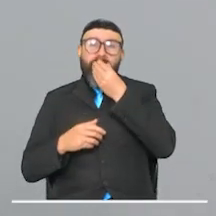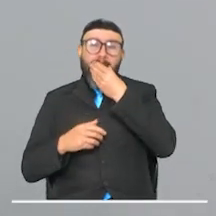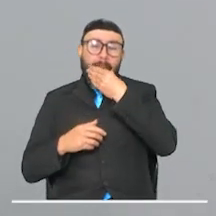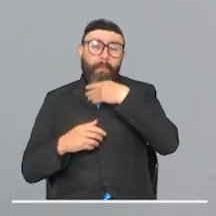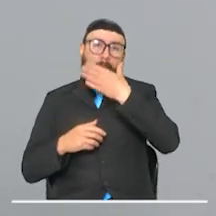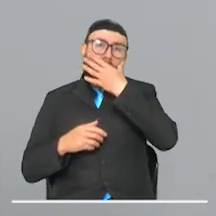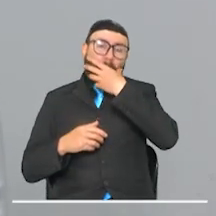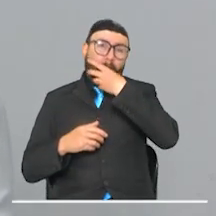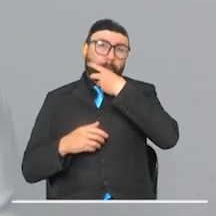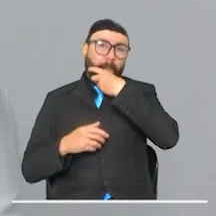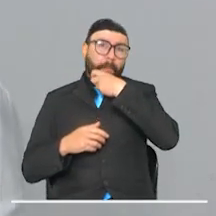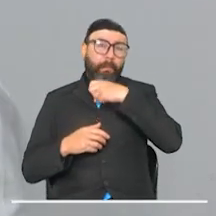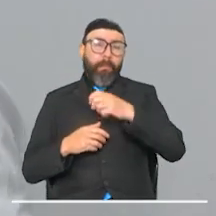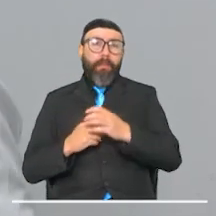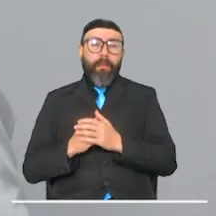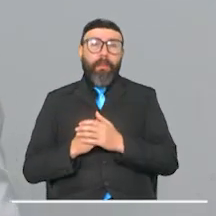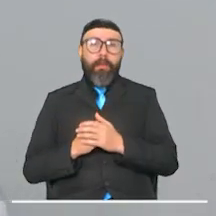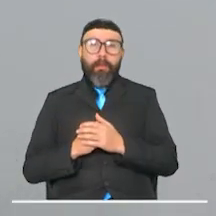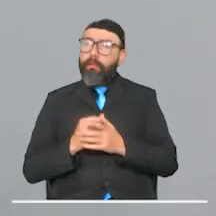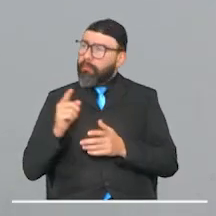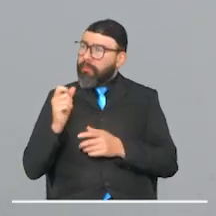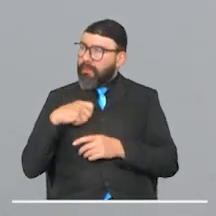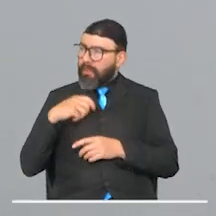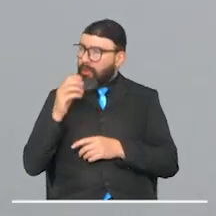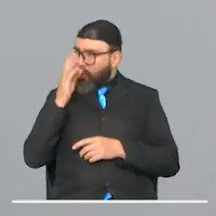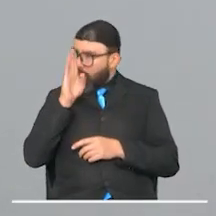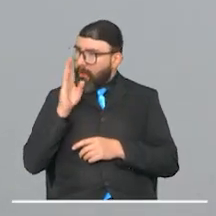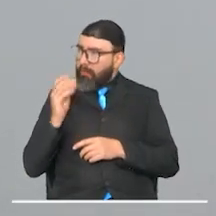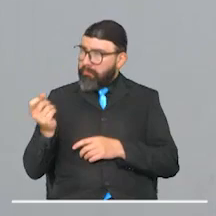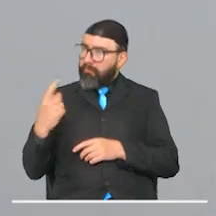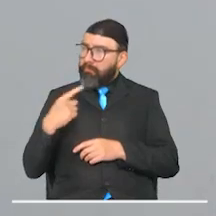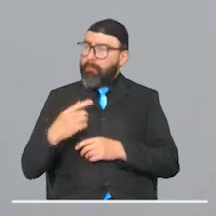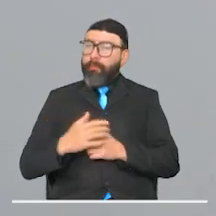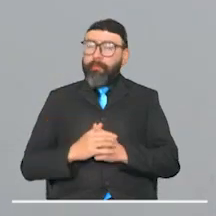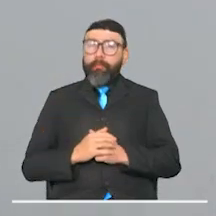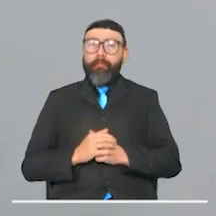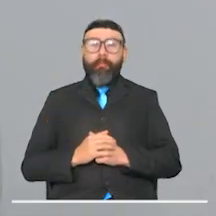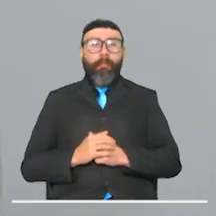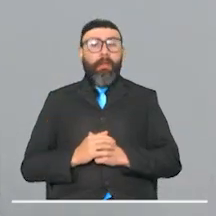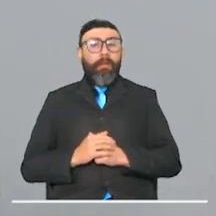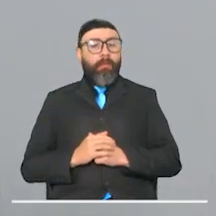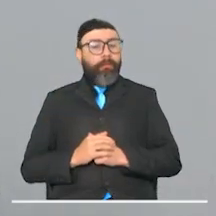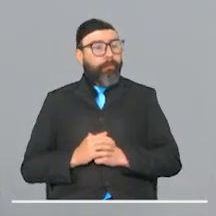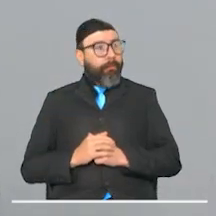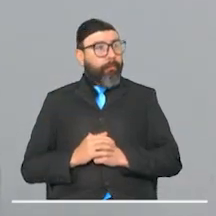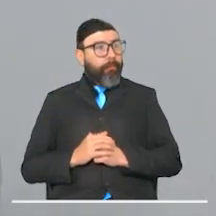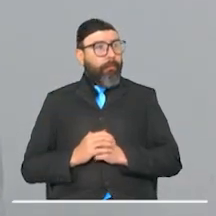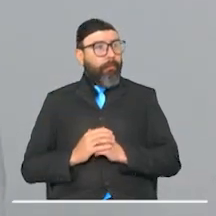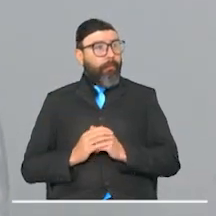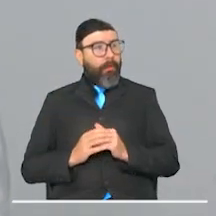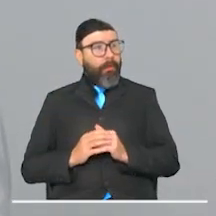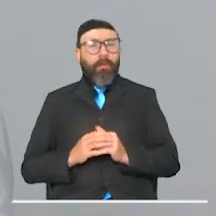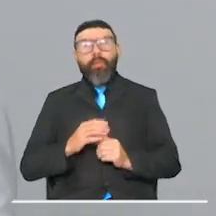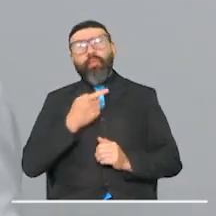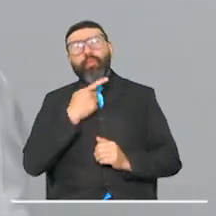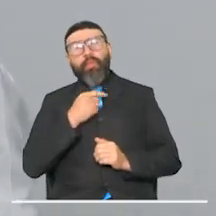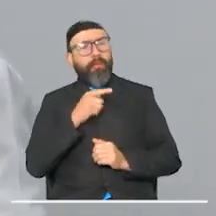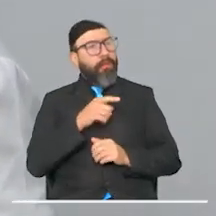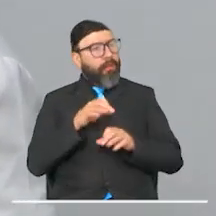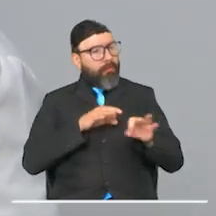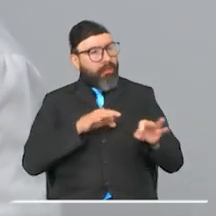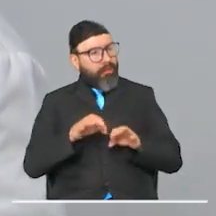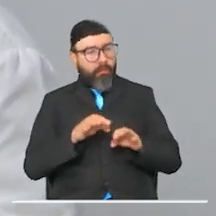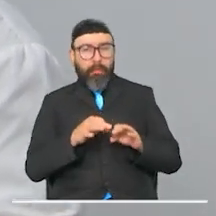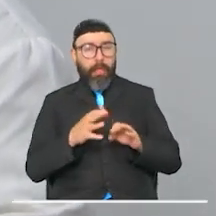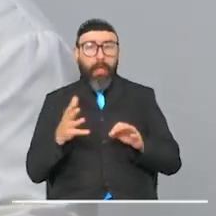ok No sé si Si tiene alguna duda doctora Sería bueno explicar de pronto que es un